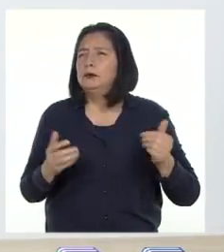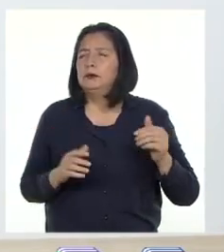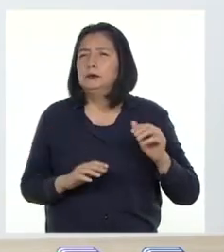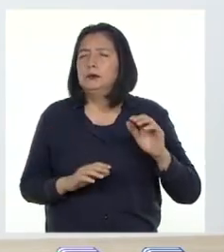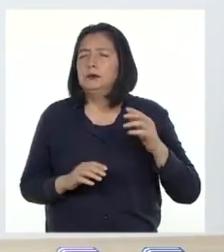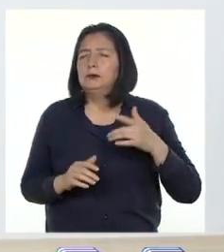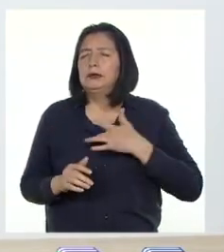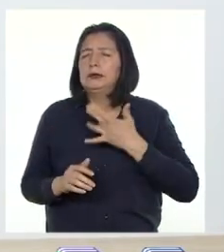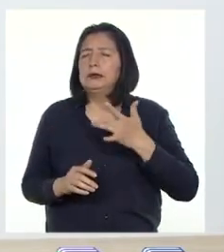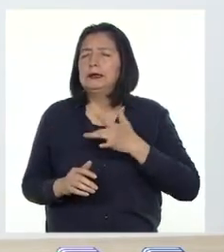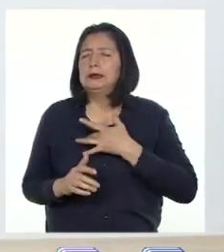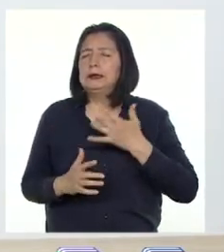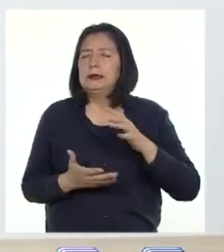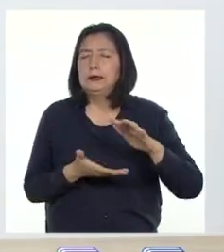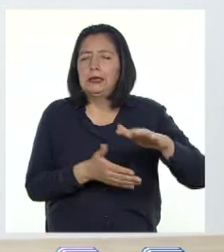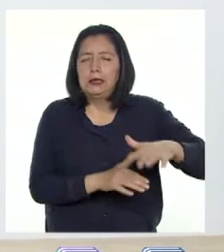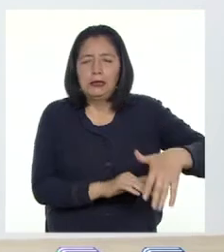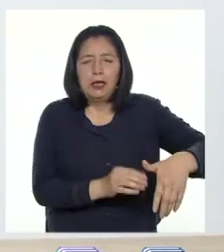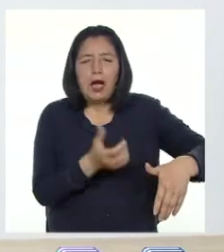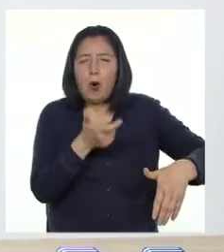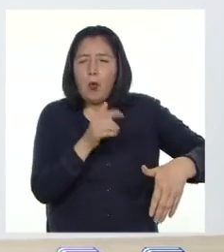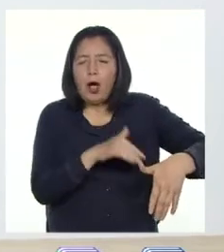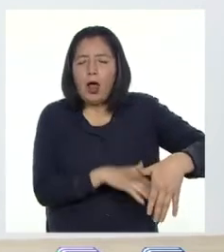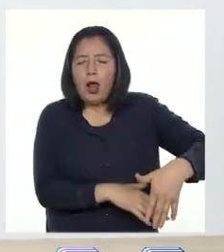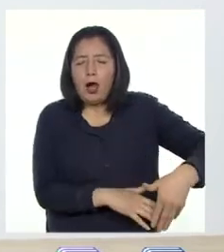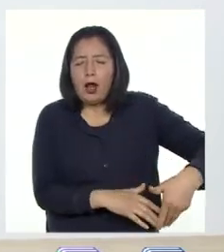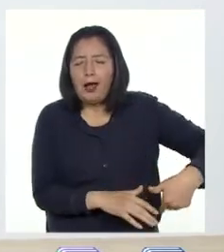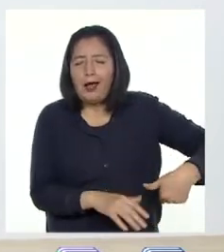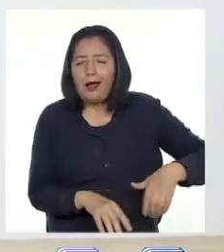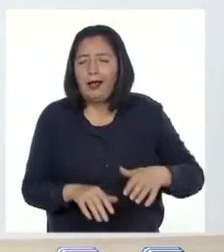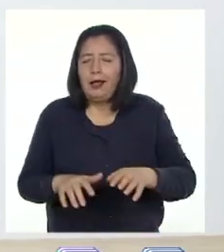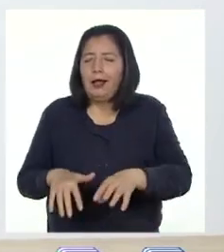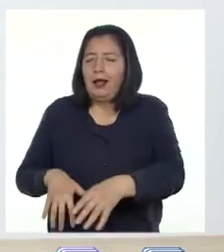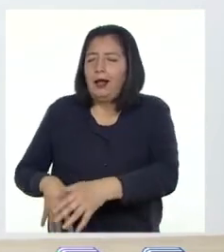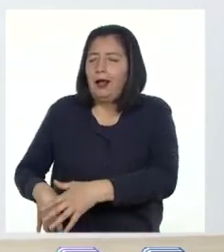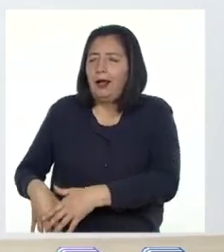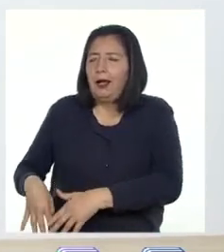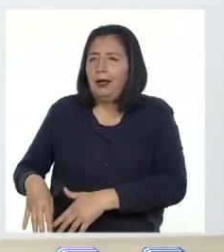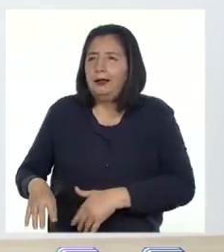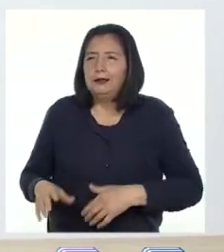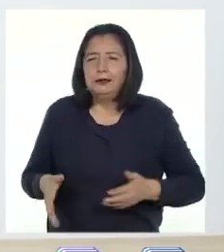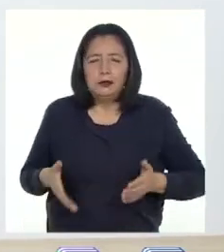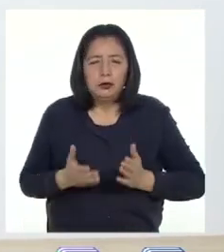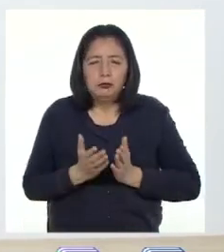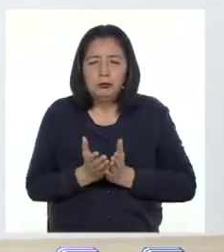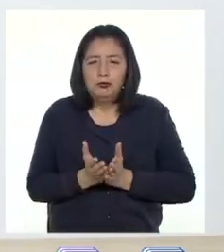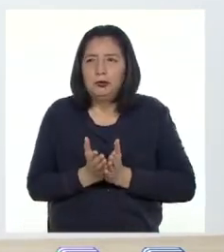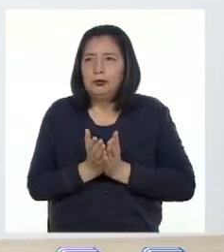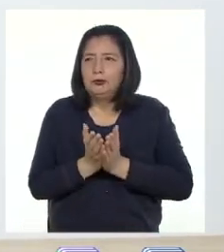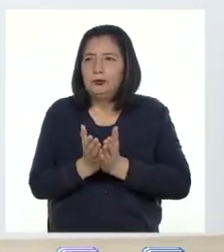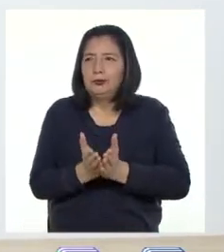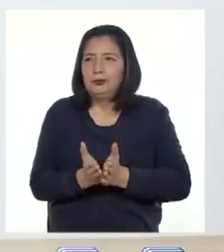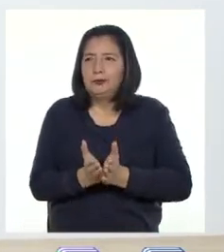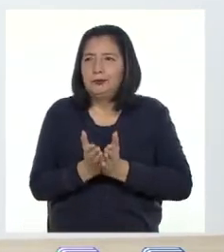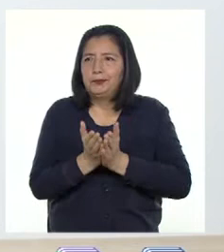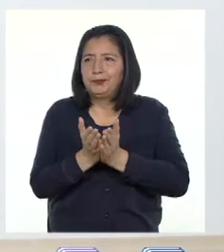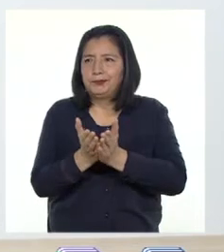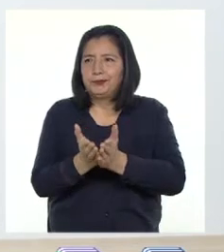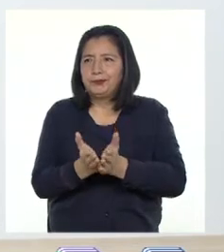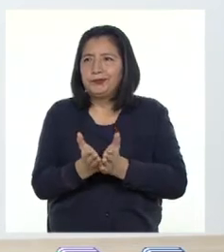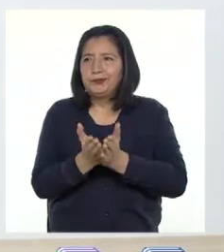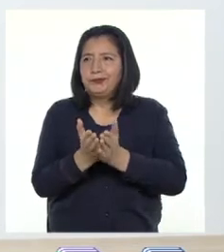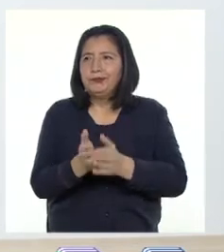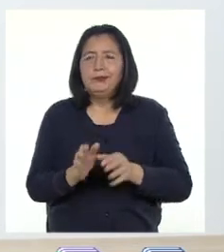Vamos sintiendo el agua. Y vamos moviendo nuestro bote. ¡Eso